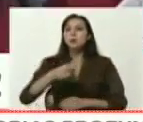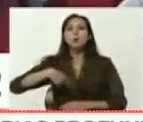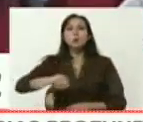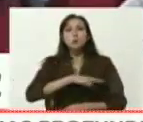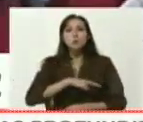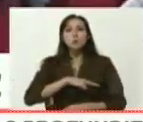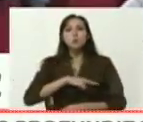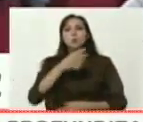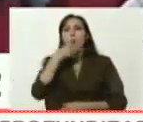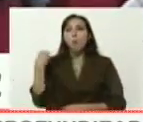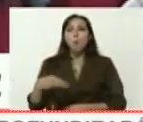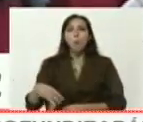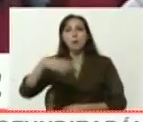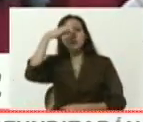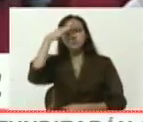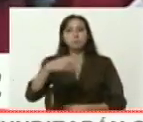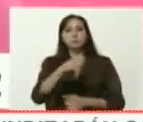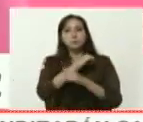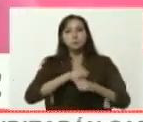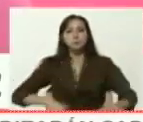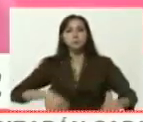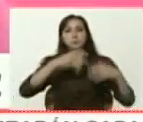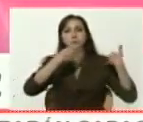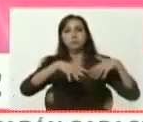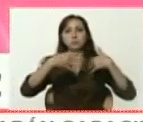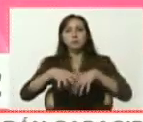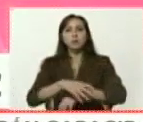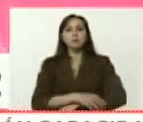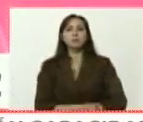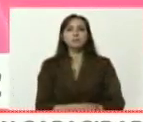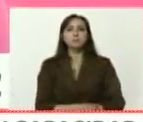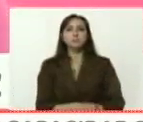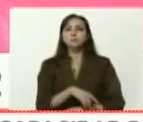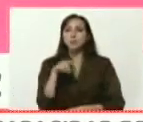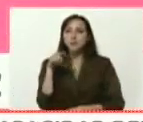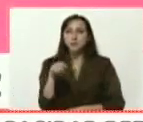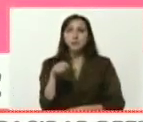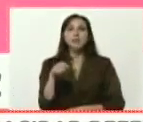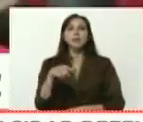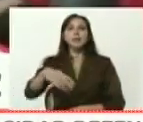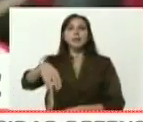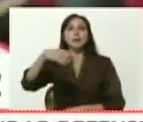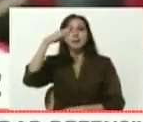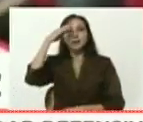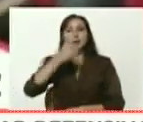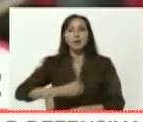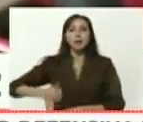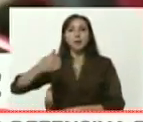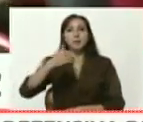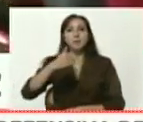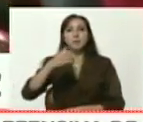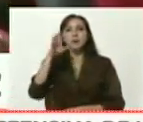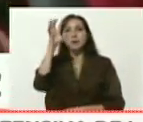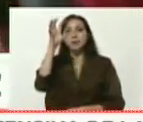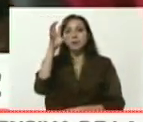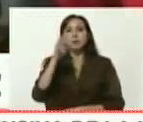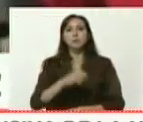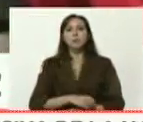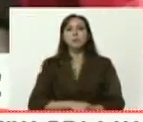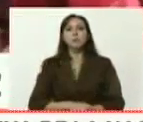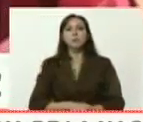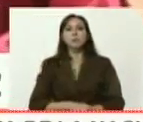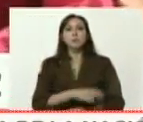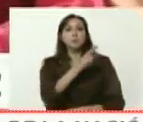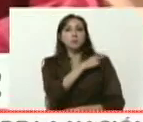soldados. Querido Mayor General Suárez Churio, jefe del Estado Mayor de la Comandancia en Jefe, soldado